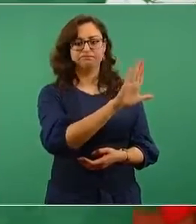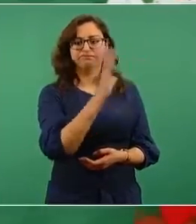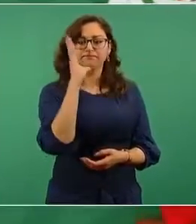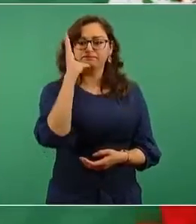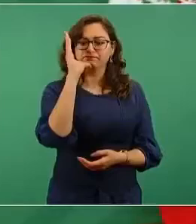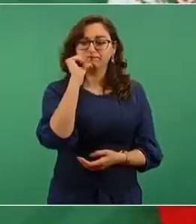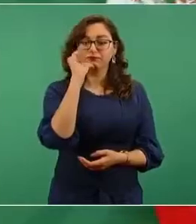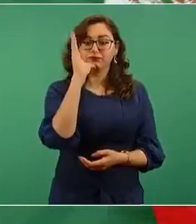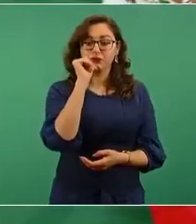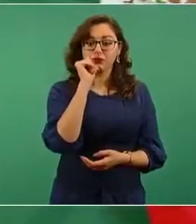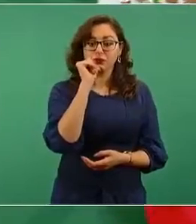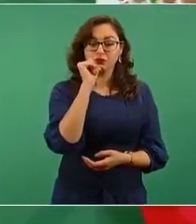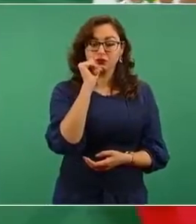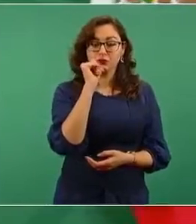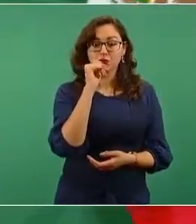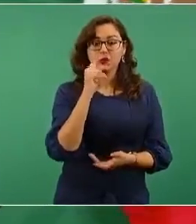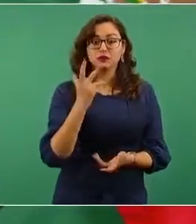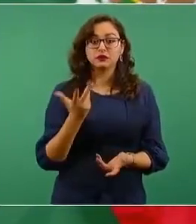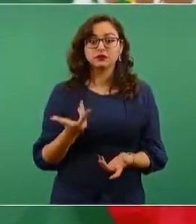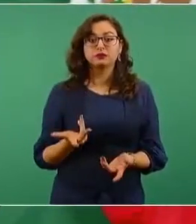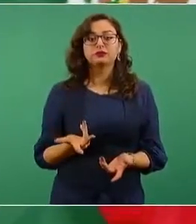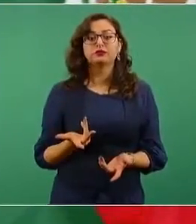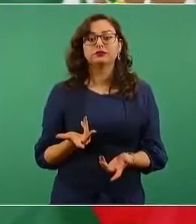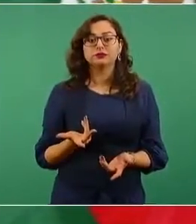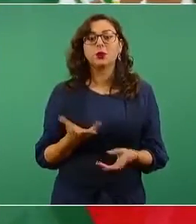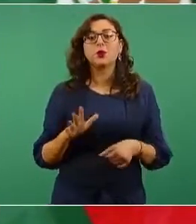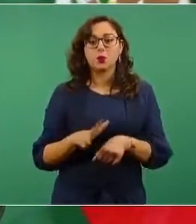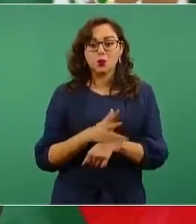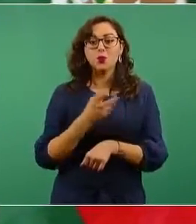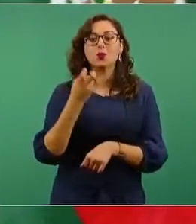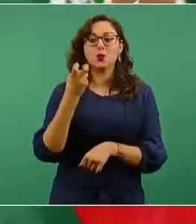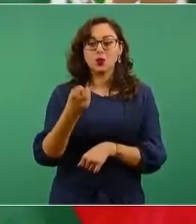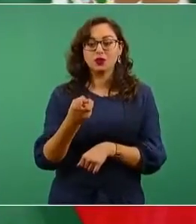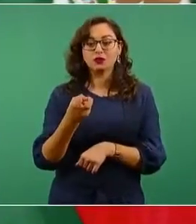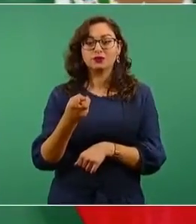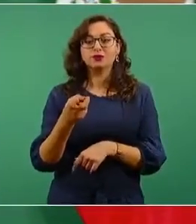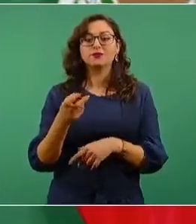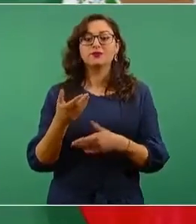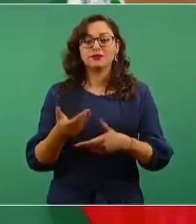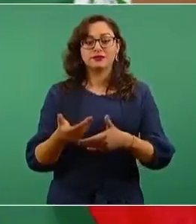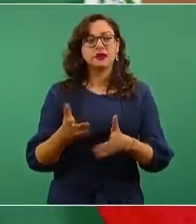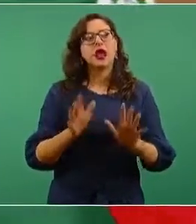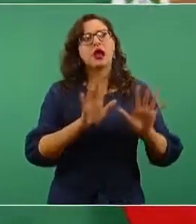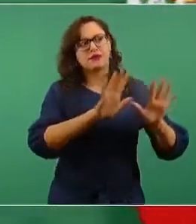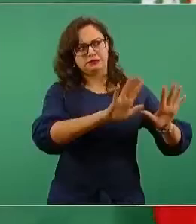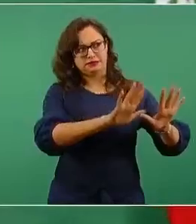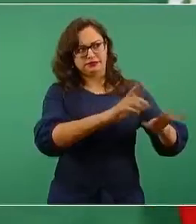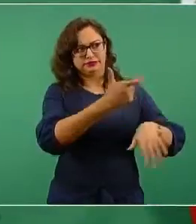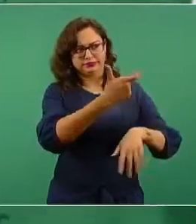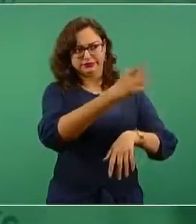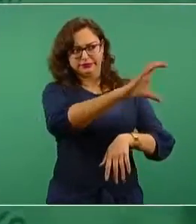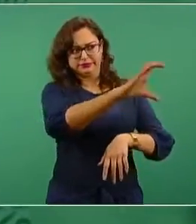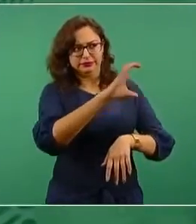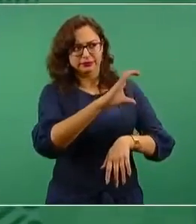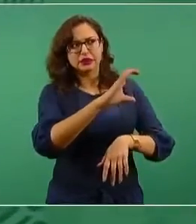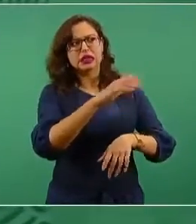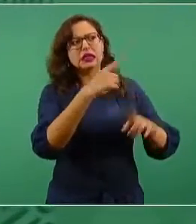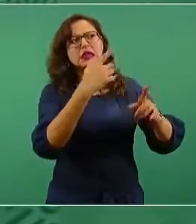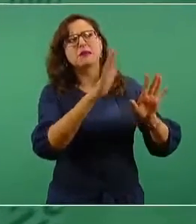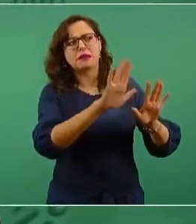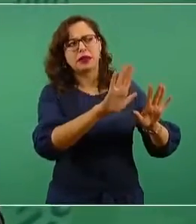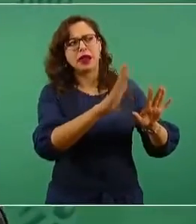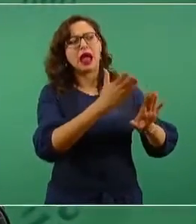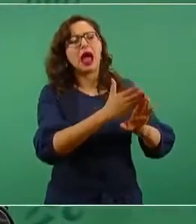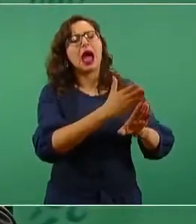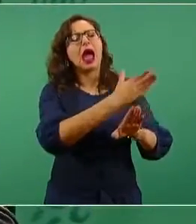Entonces, lo primero es saber quiénes recibieron el soborno. Ah, no,